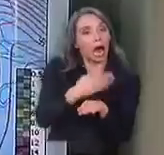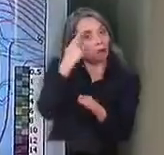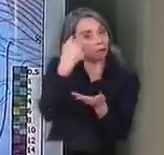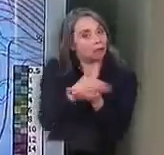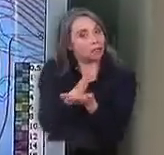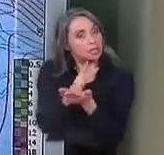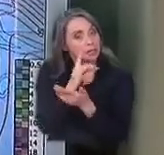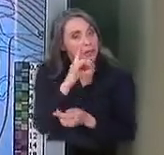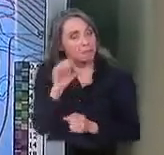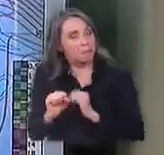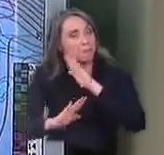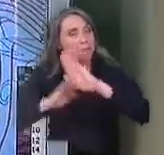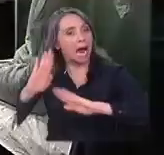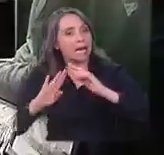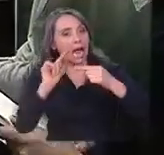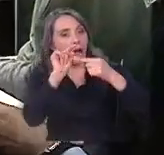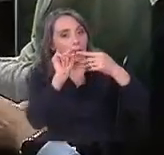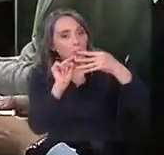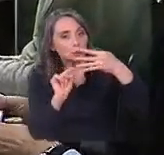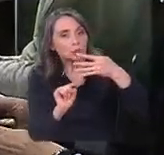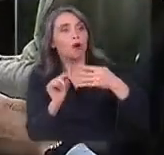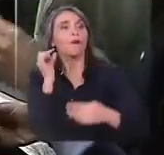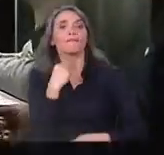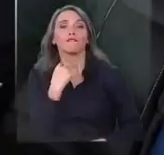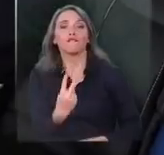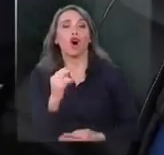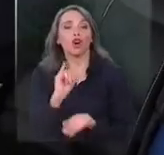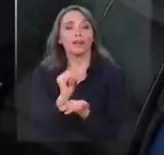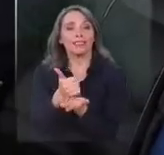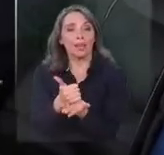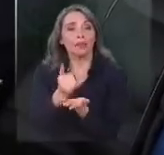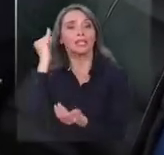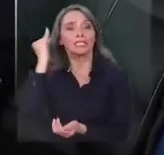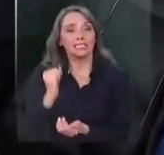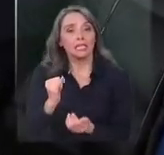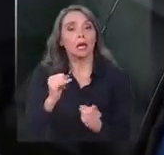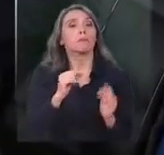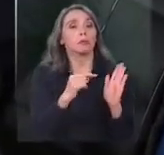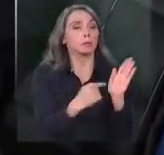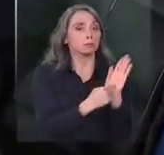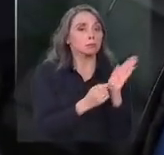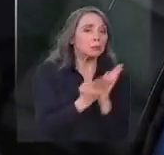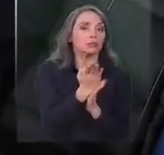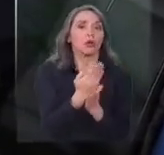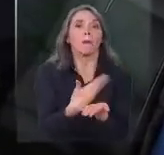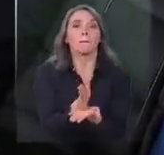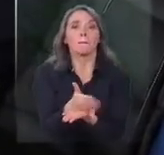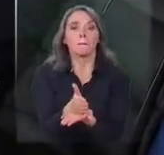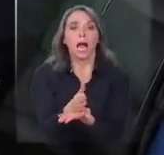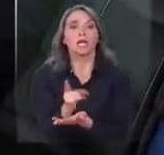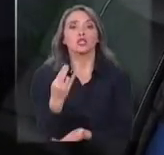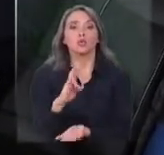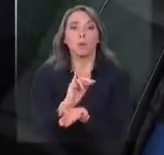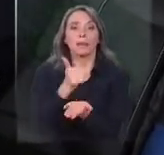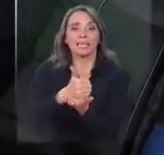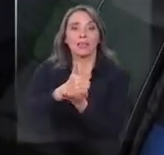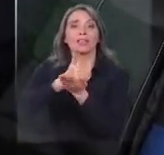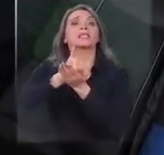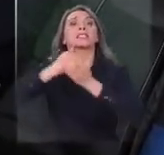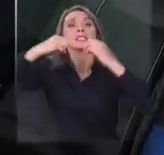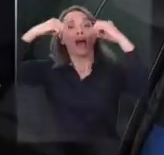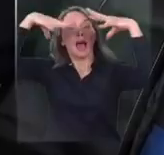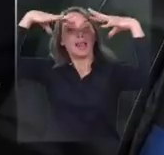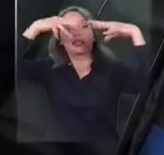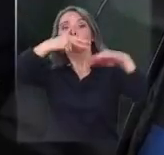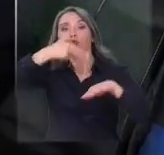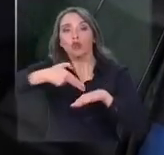precauciones. Nosotros hemos activado, como siempre, todo el plan y en ese sentido la Superintendencia de Electricidad y Combustible